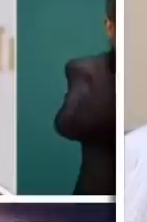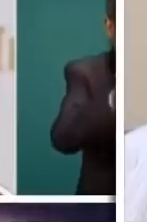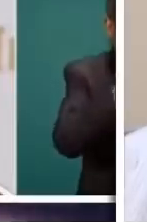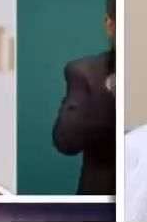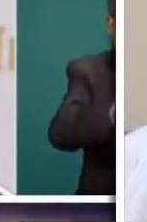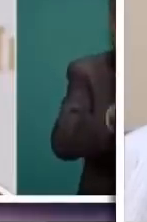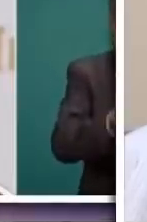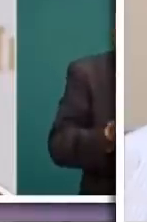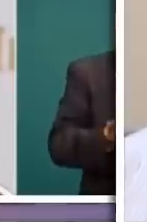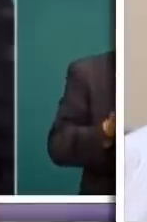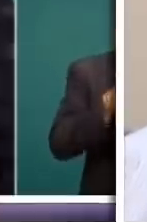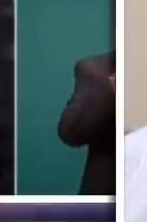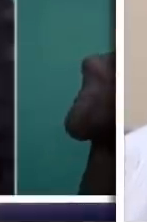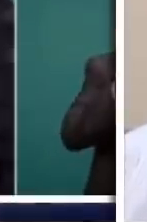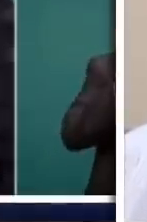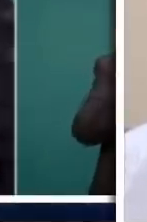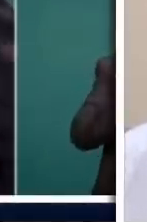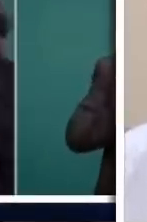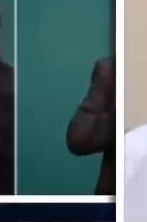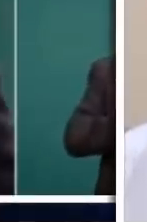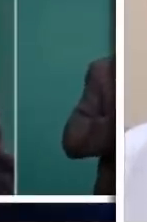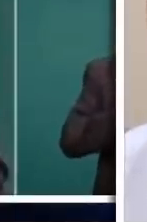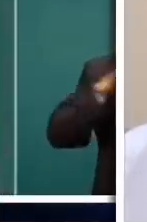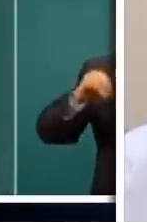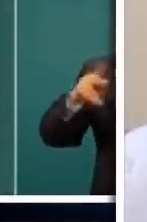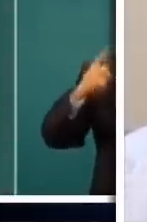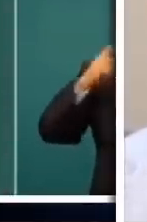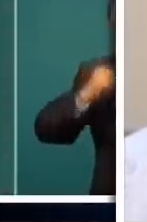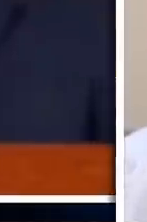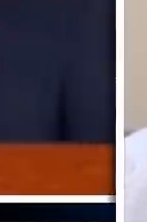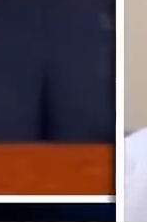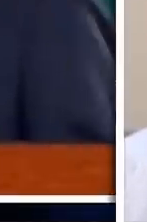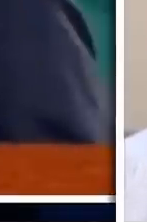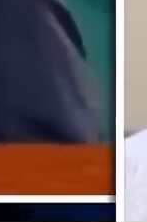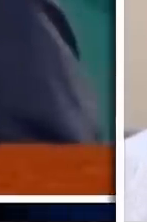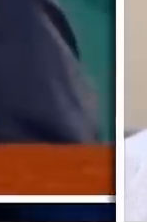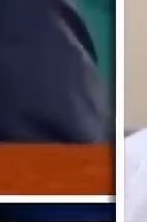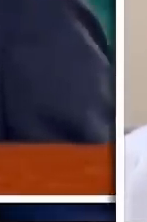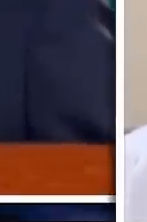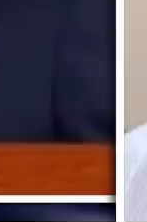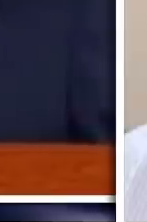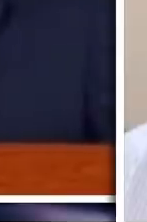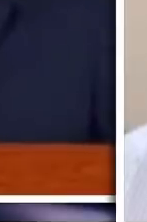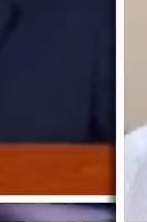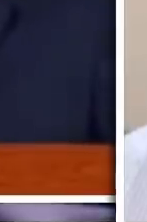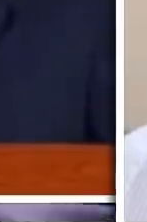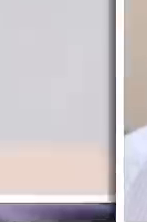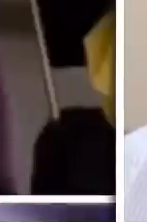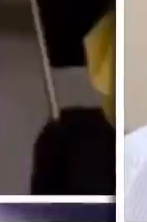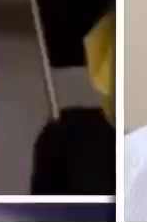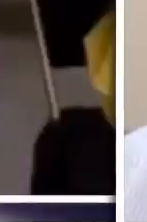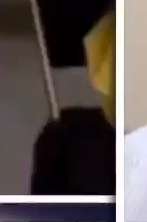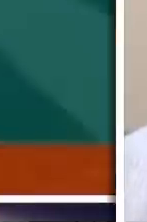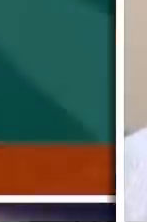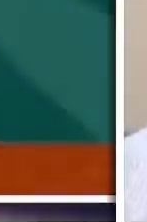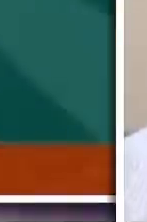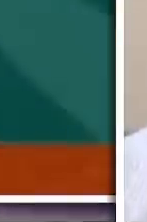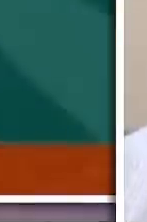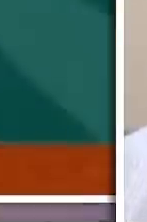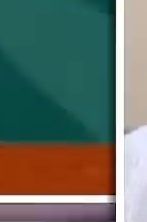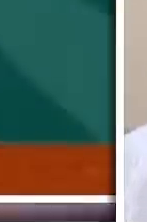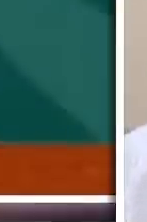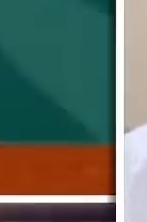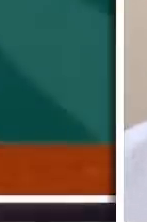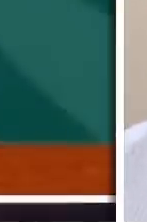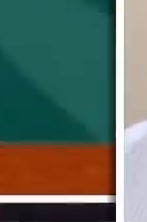necesariamente para la foto como lo dice él pero sí para resolver los problemas y bueno obviamente en la oposición está